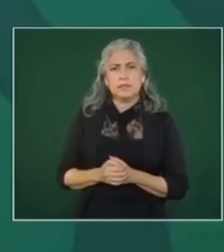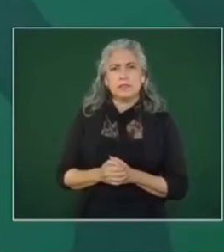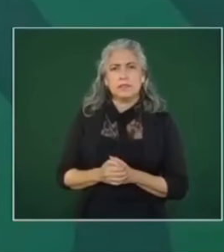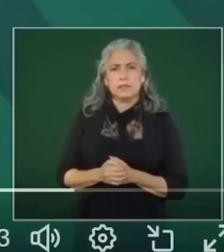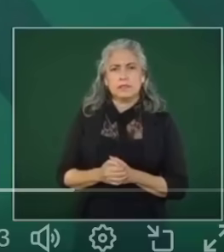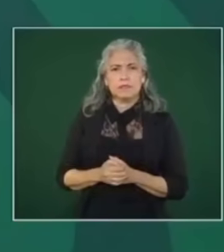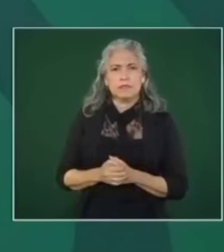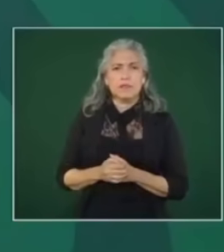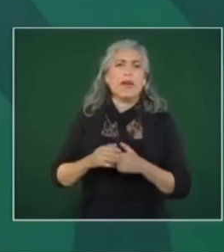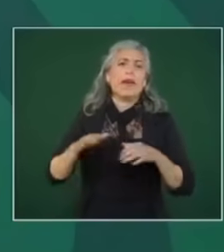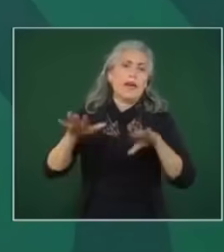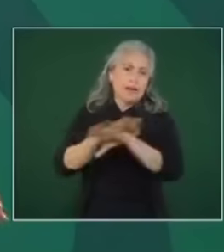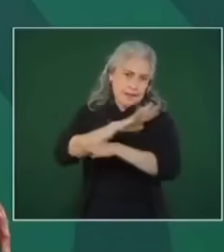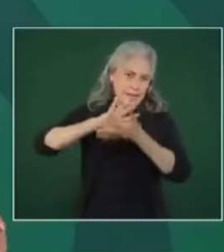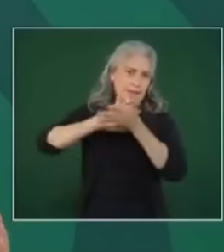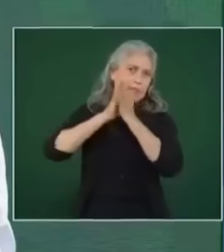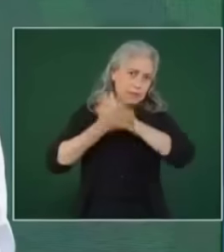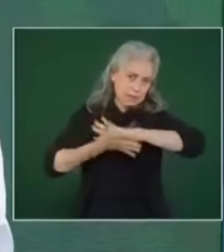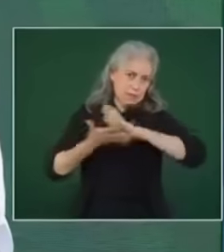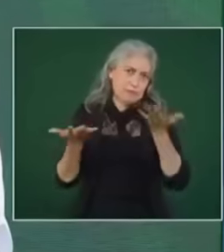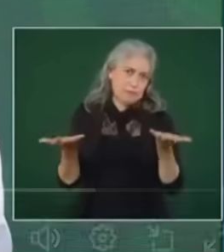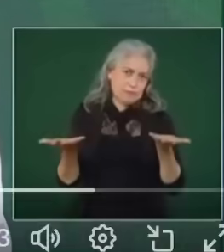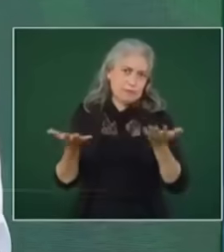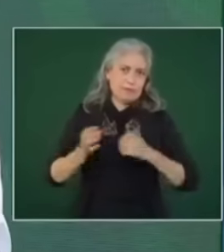de transformación.